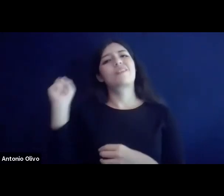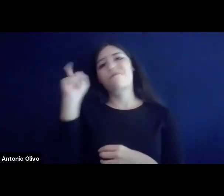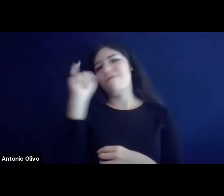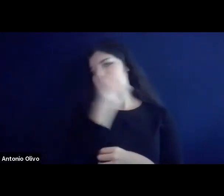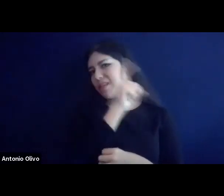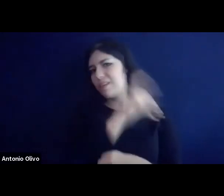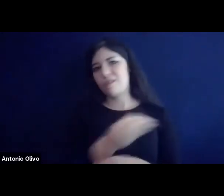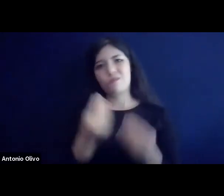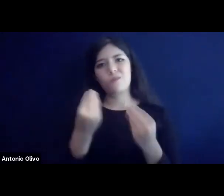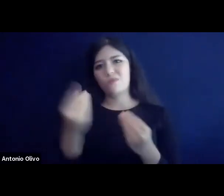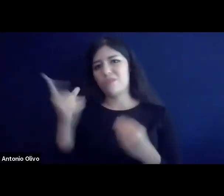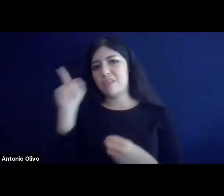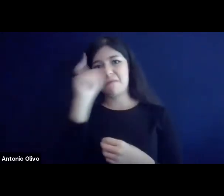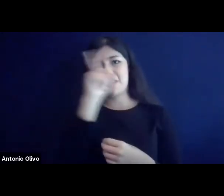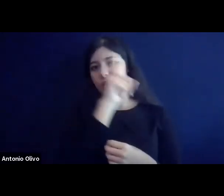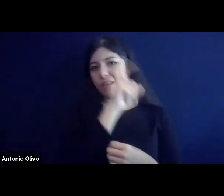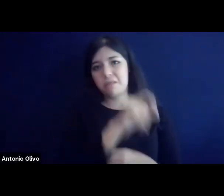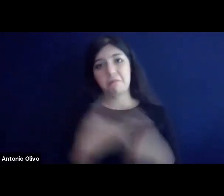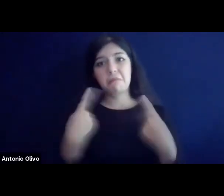¿En serio?